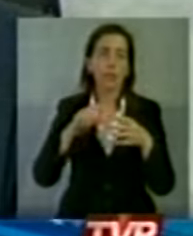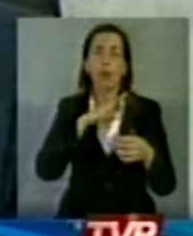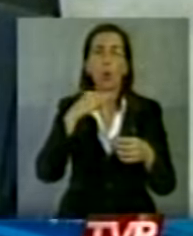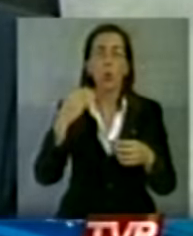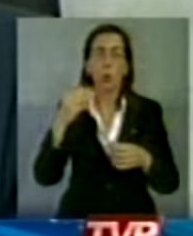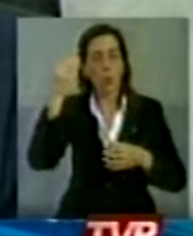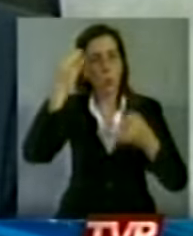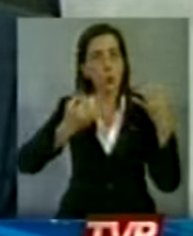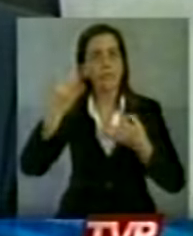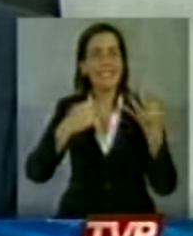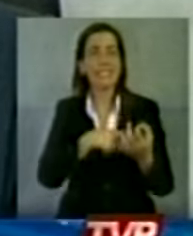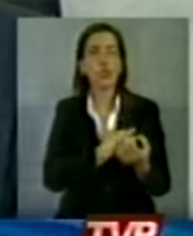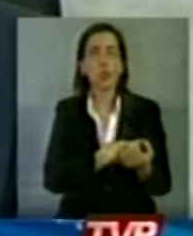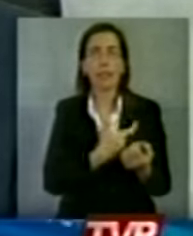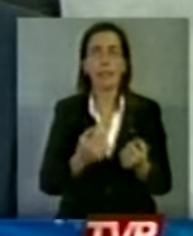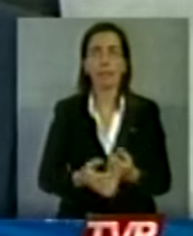social.